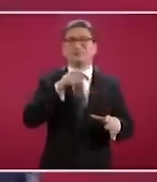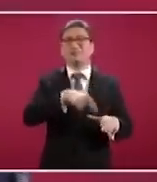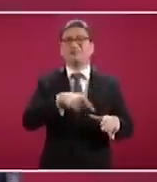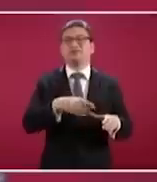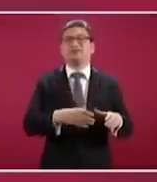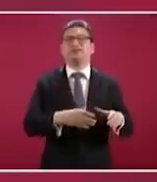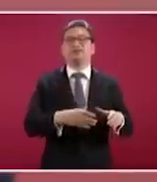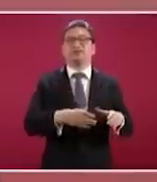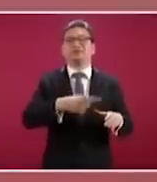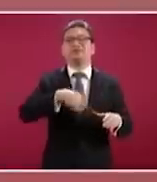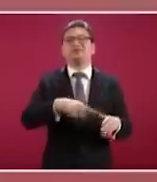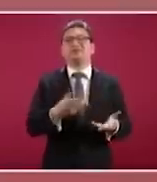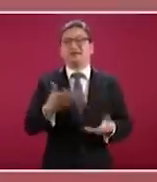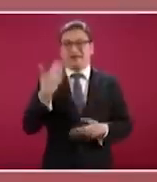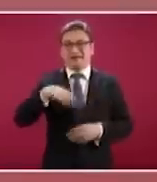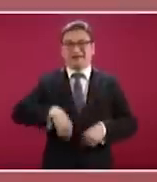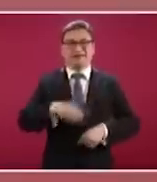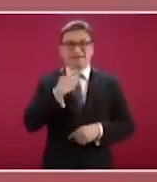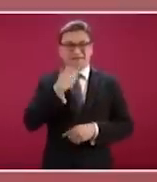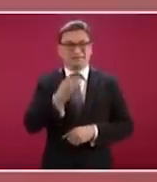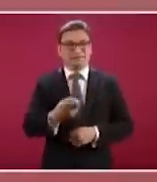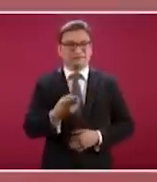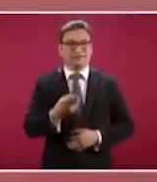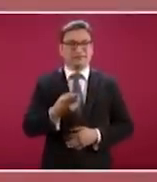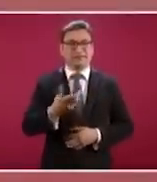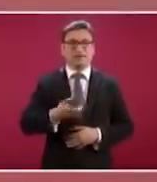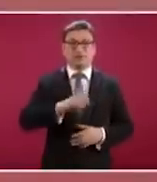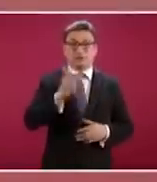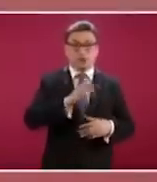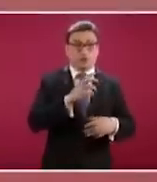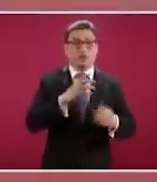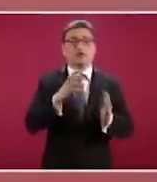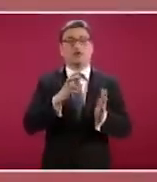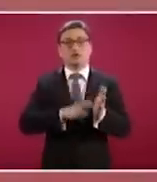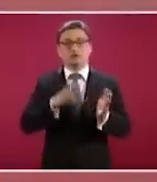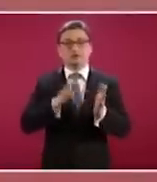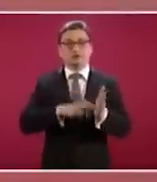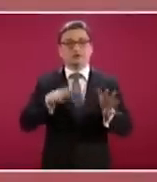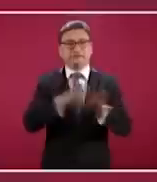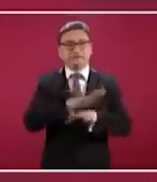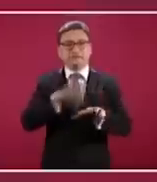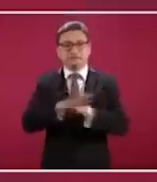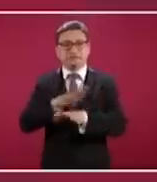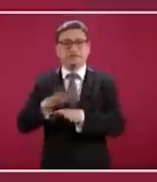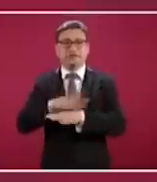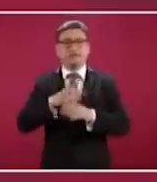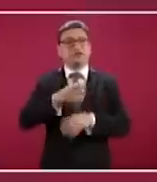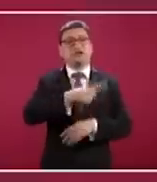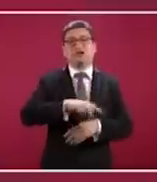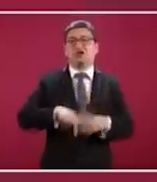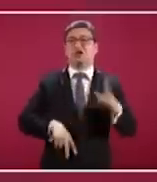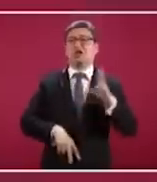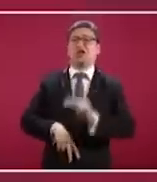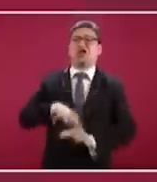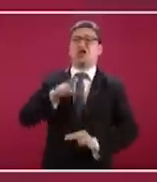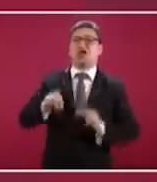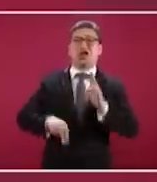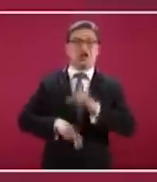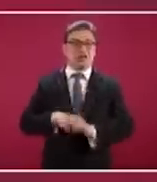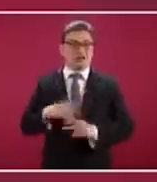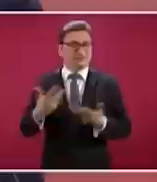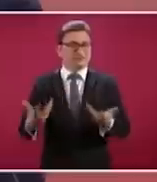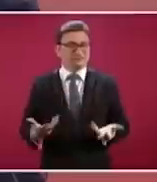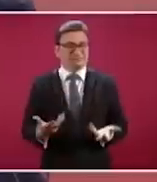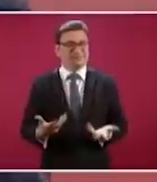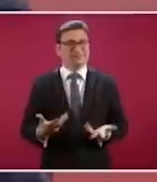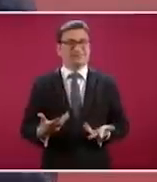cuando se llevaron a cabo las reformas y ellos se opusieron y